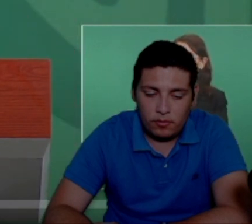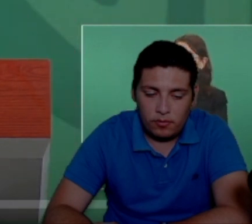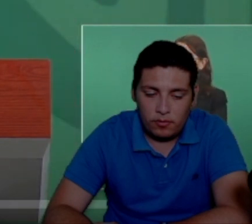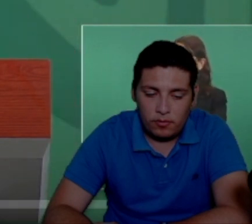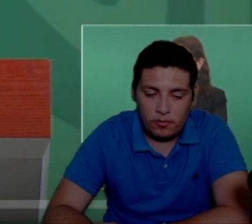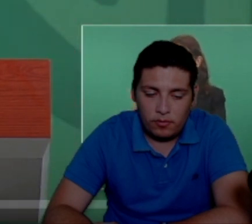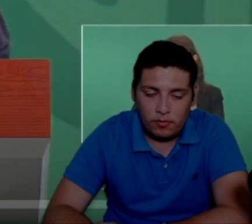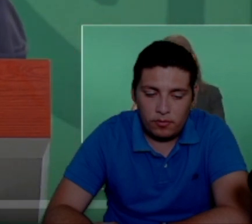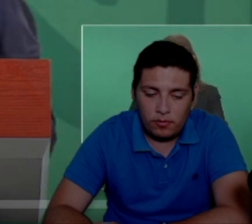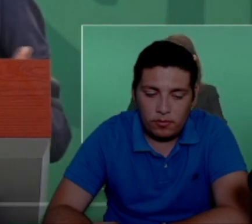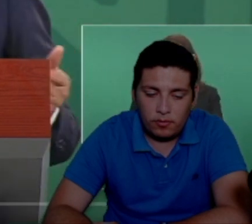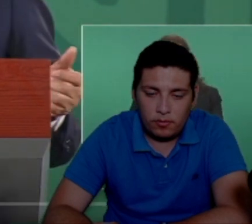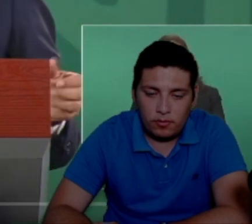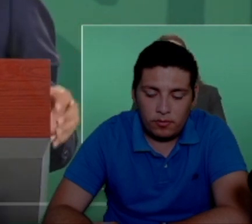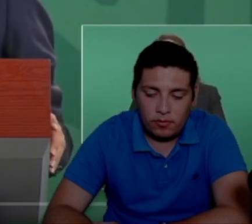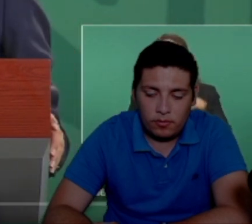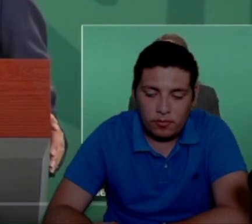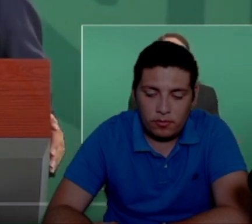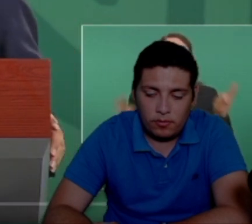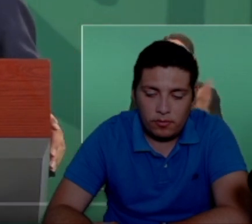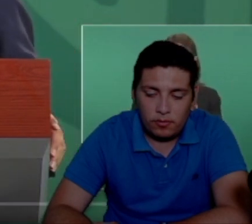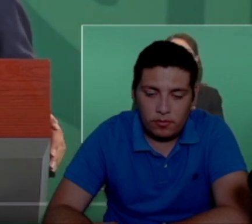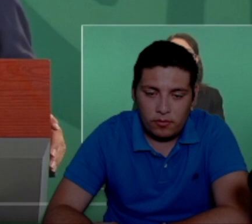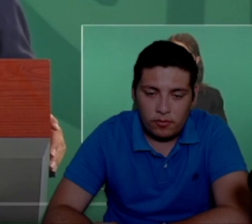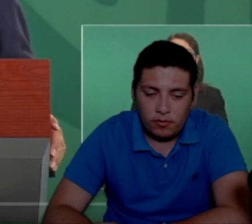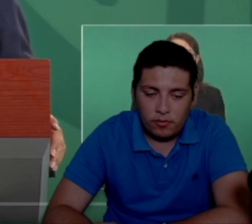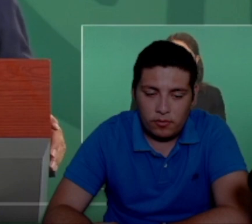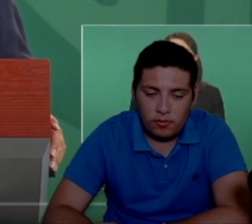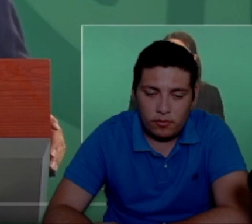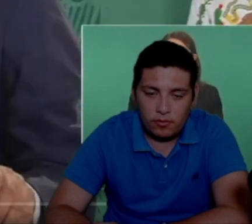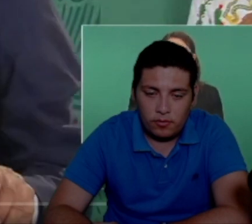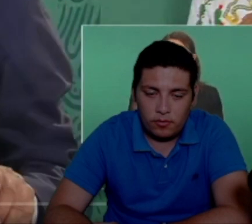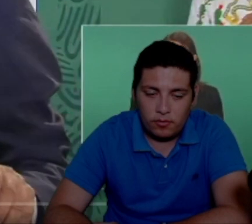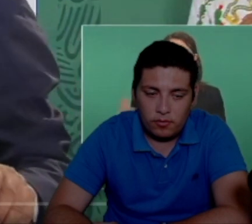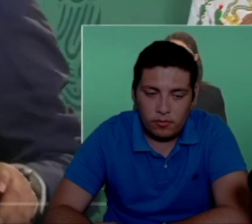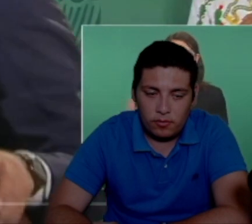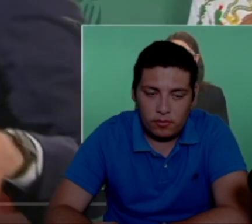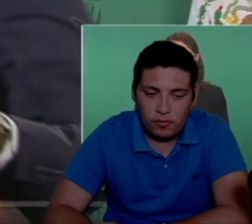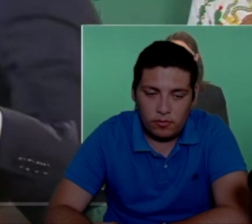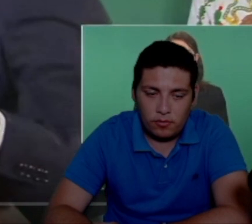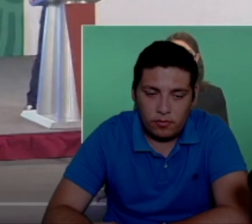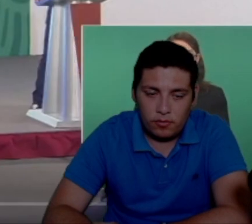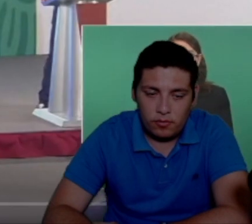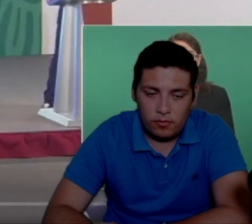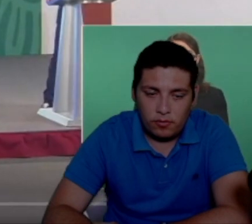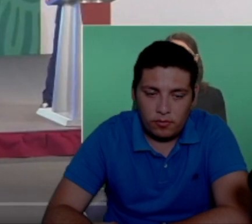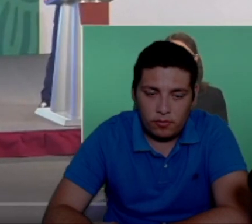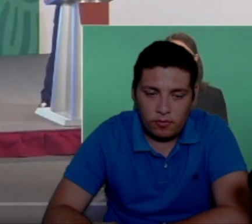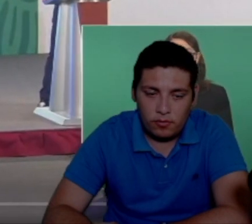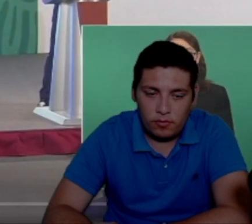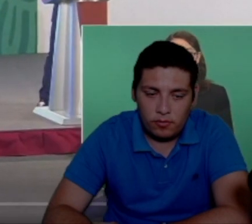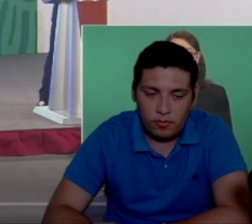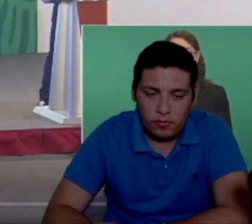modernización de las turbinas, de todos los equipos.